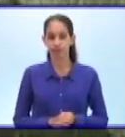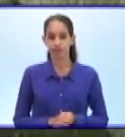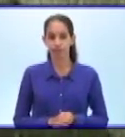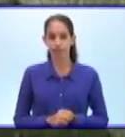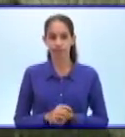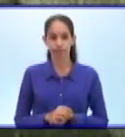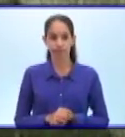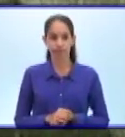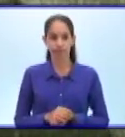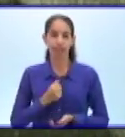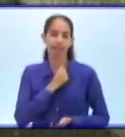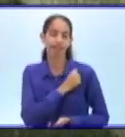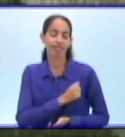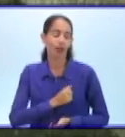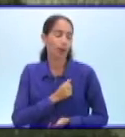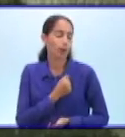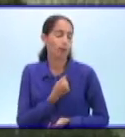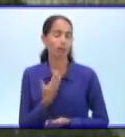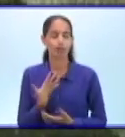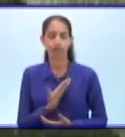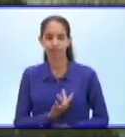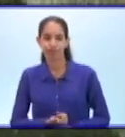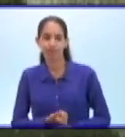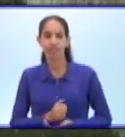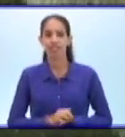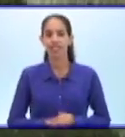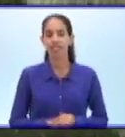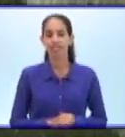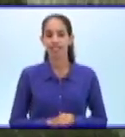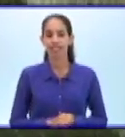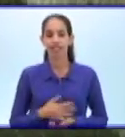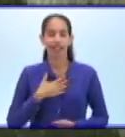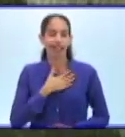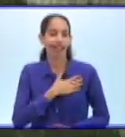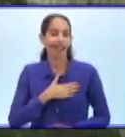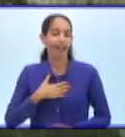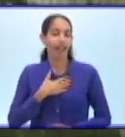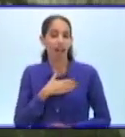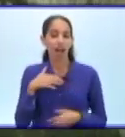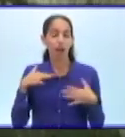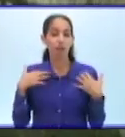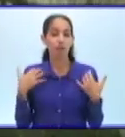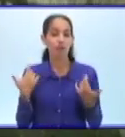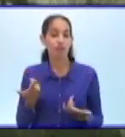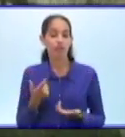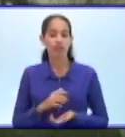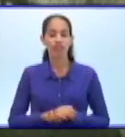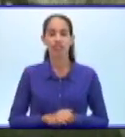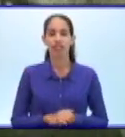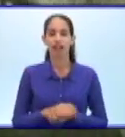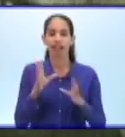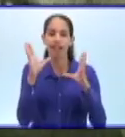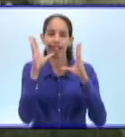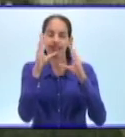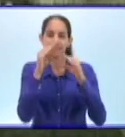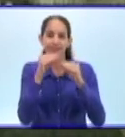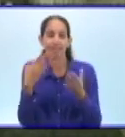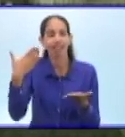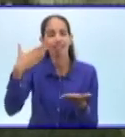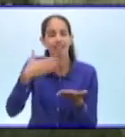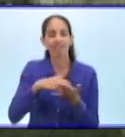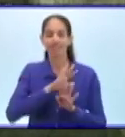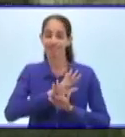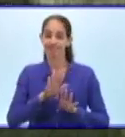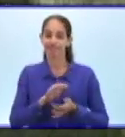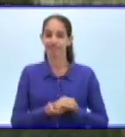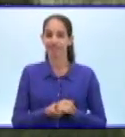la pasionaria. De amor al fin, aunque la noche llegue